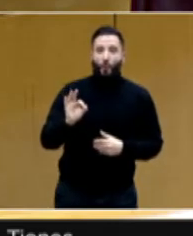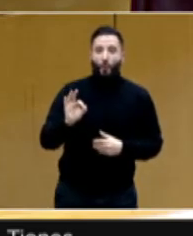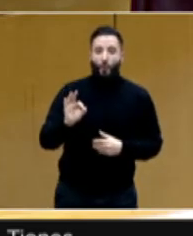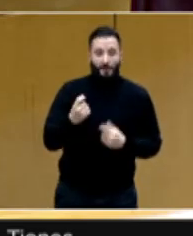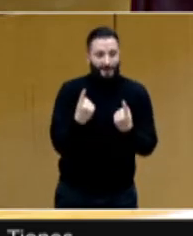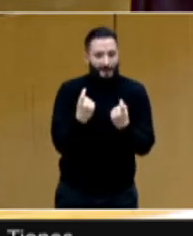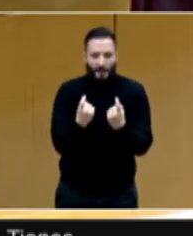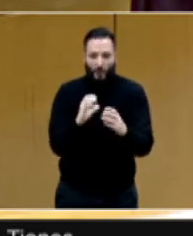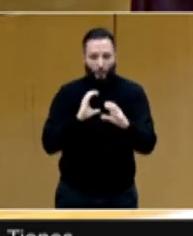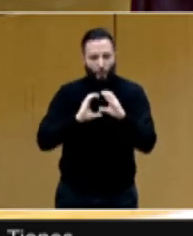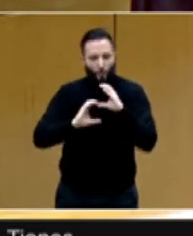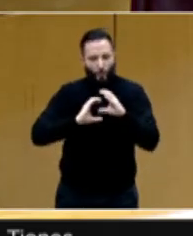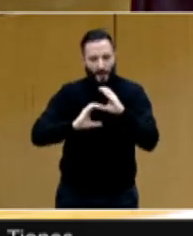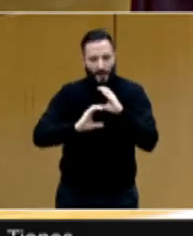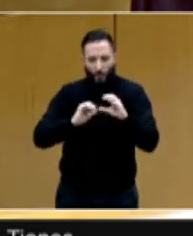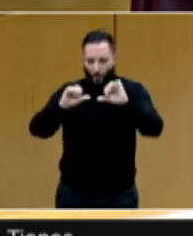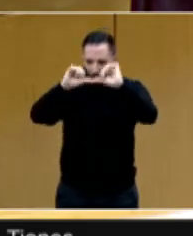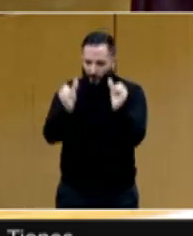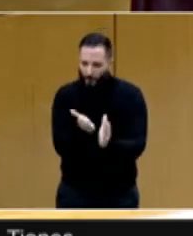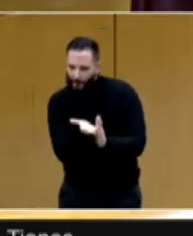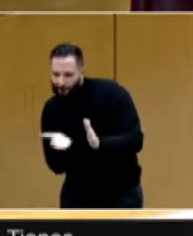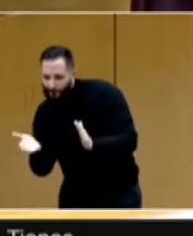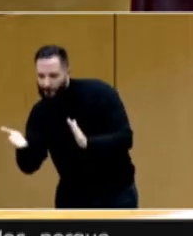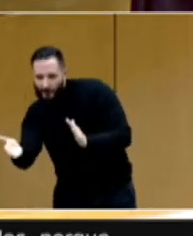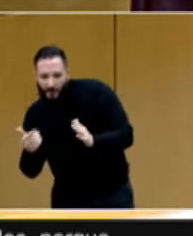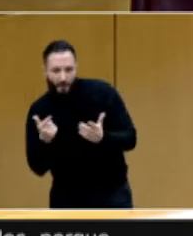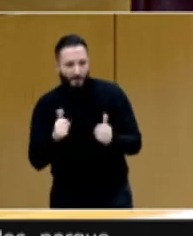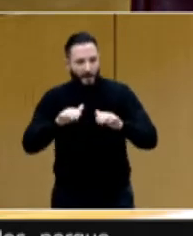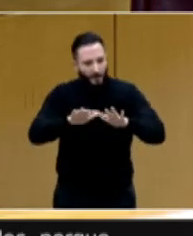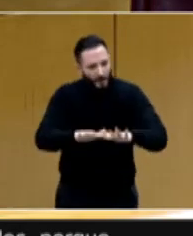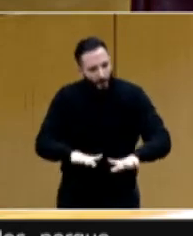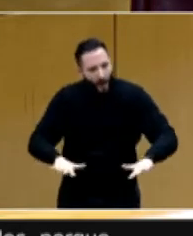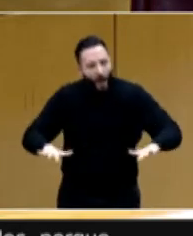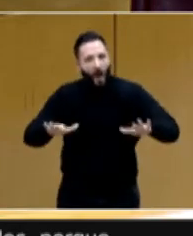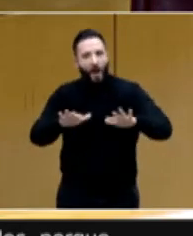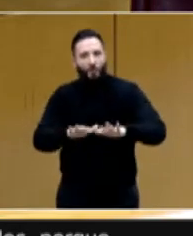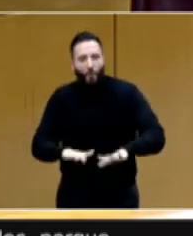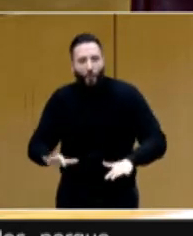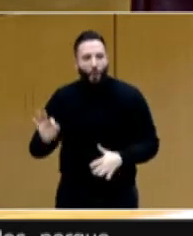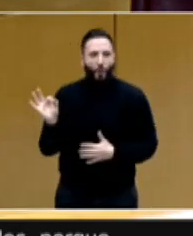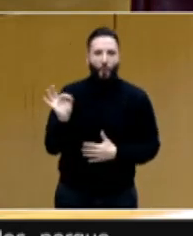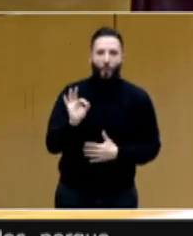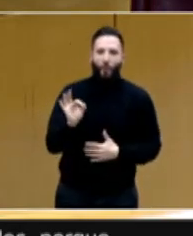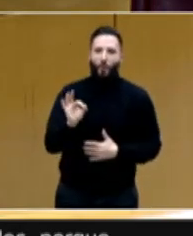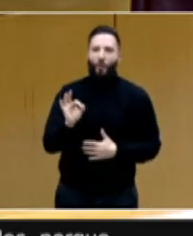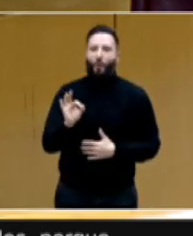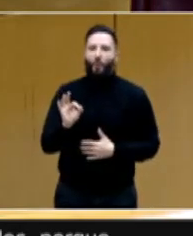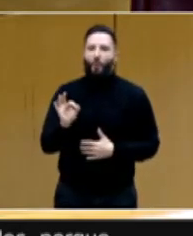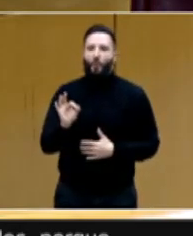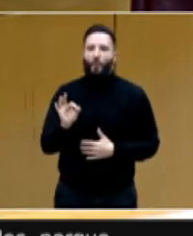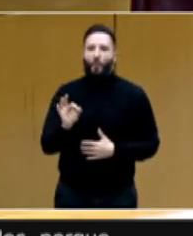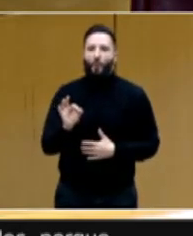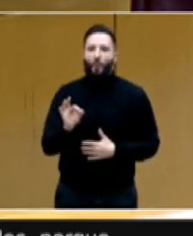comunicación sea de otra manera sea más pausadas sea pues las personas